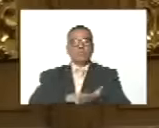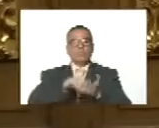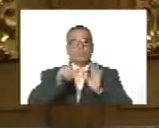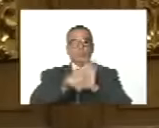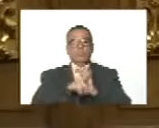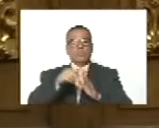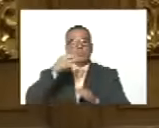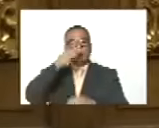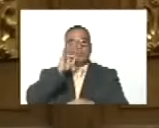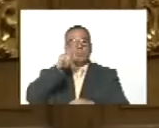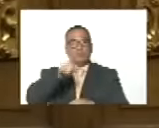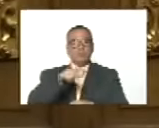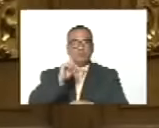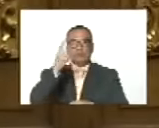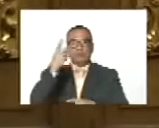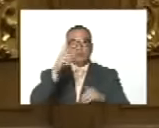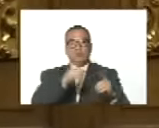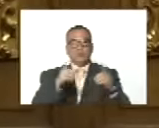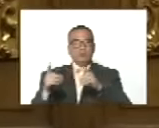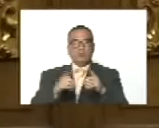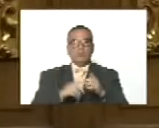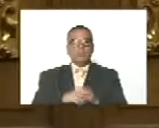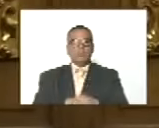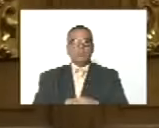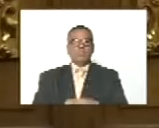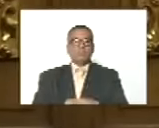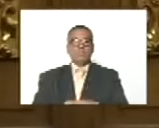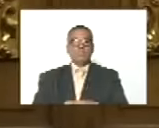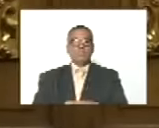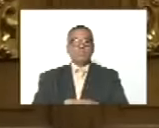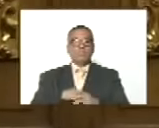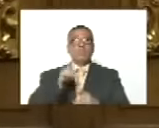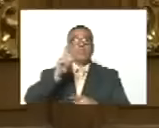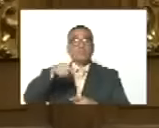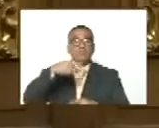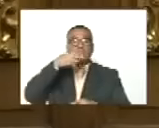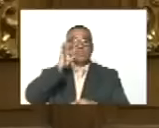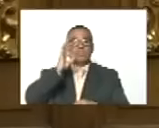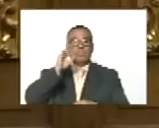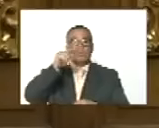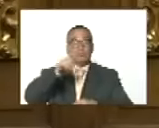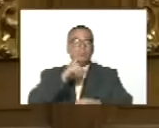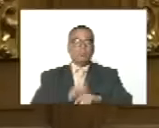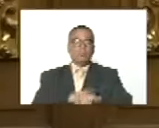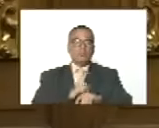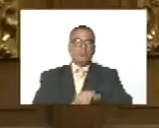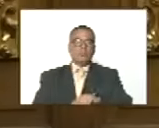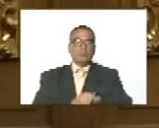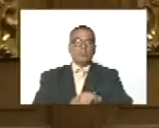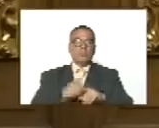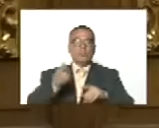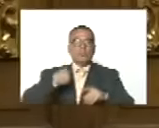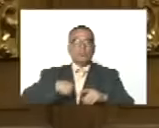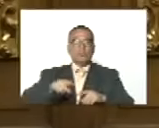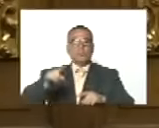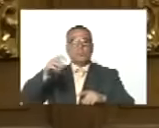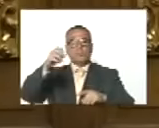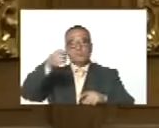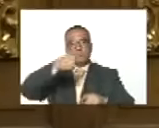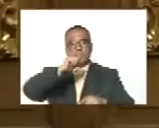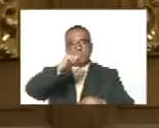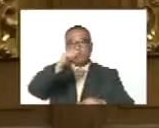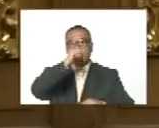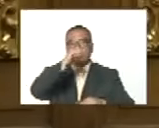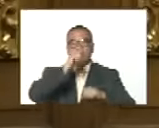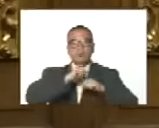del café en primera discusión. Si hay café en las alturas, habrá agua en las llanuras.